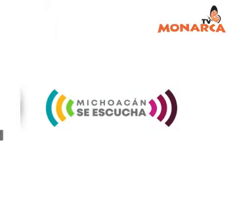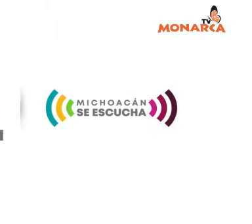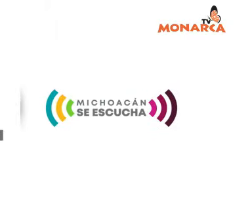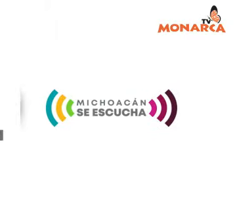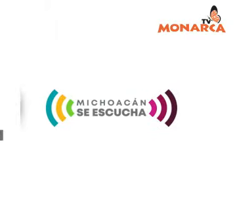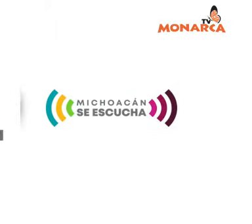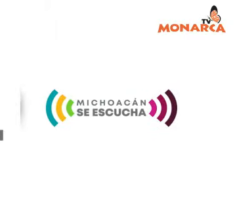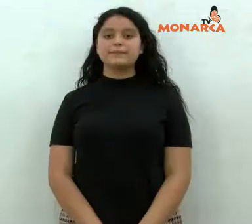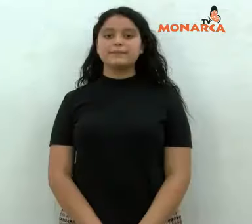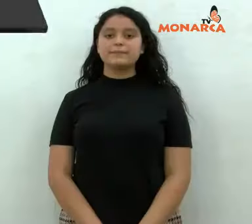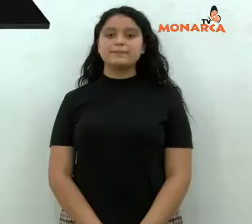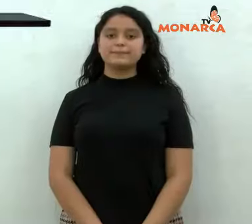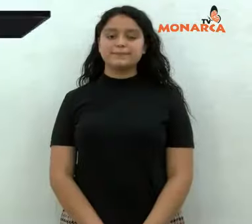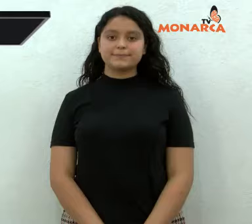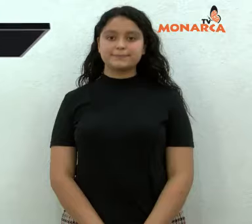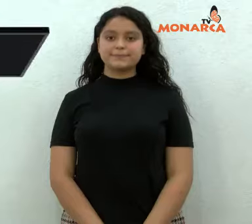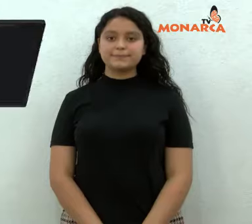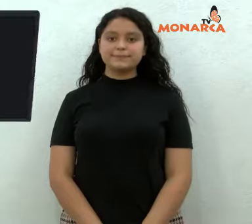se escucha.